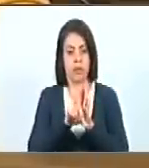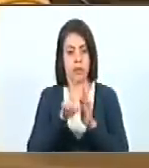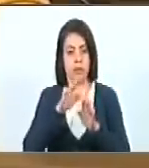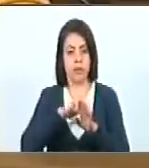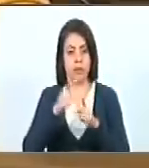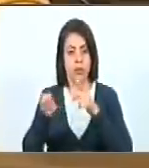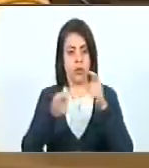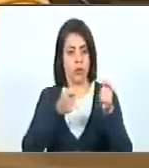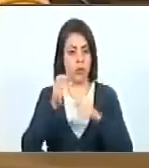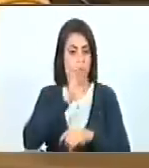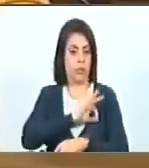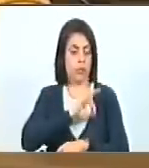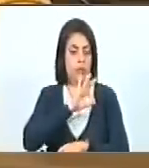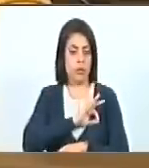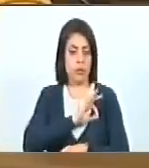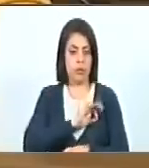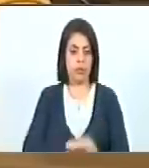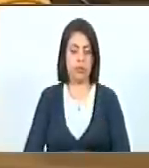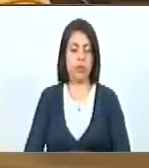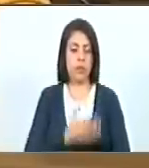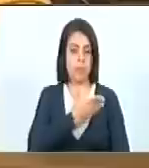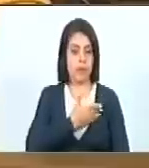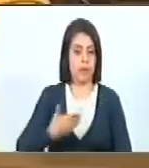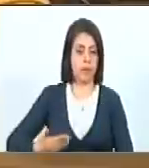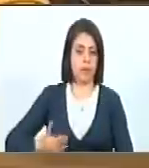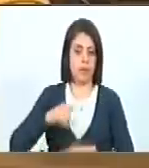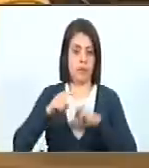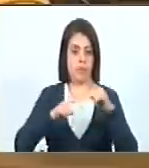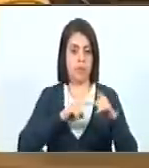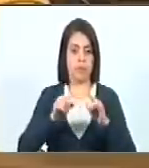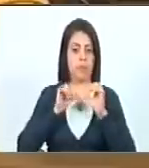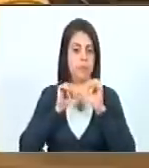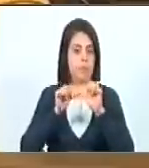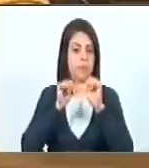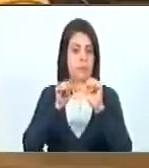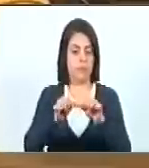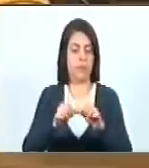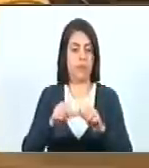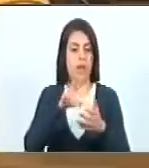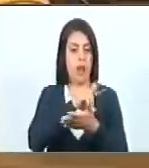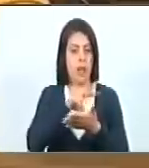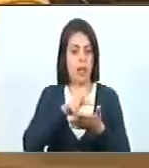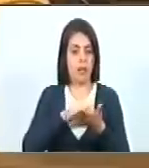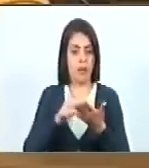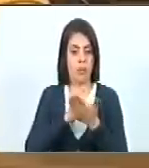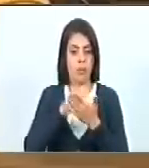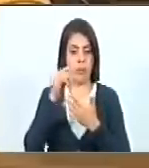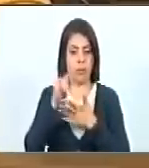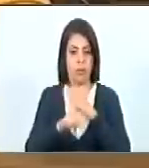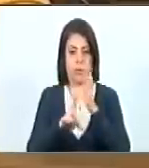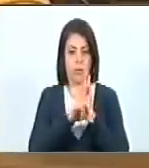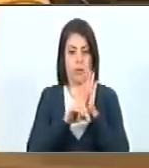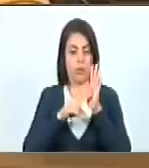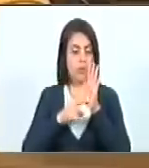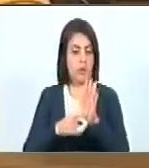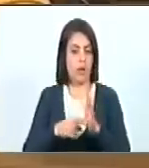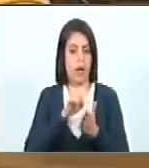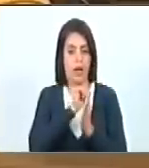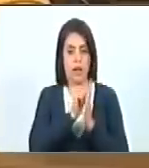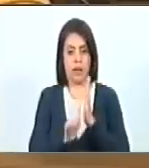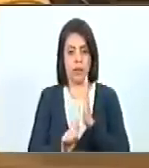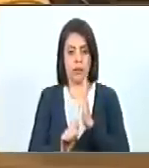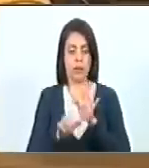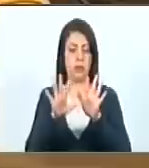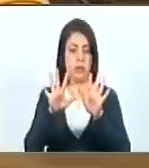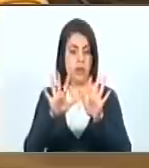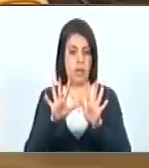Orgánica de Contraloría Social. El presidente ordenó dar continuidad a la lectura del proyecto de ley desde el artículo